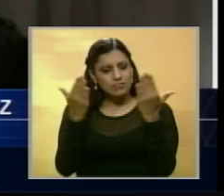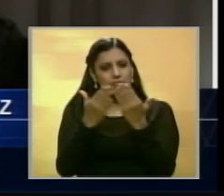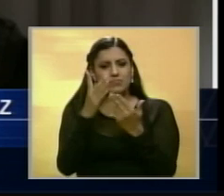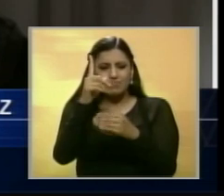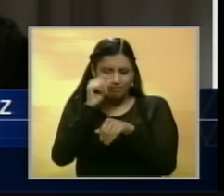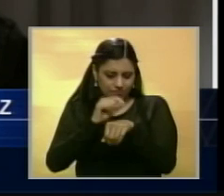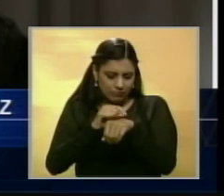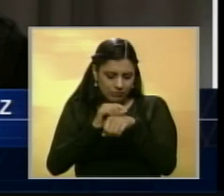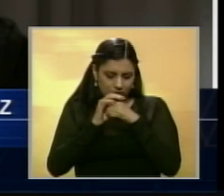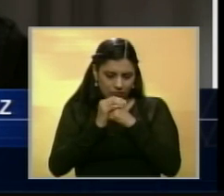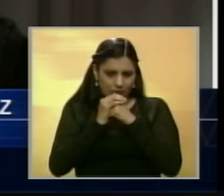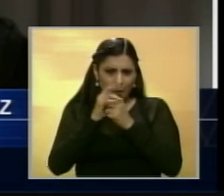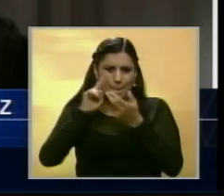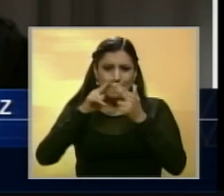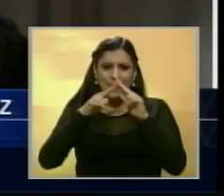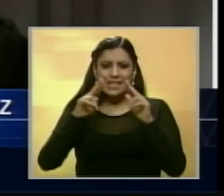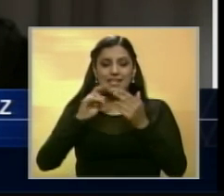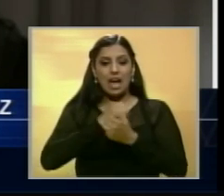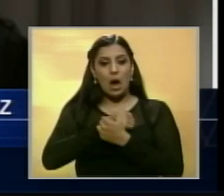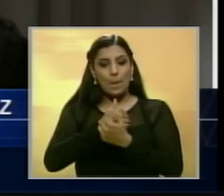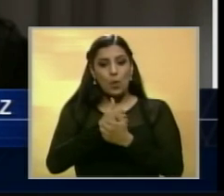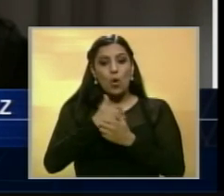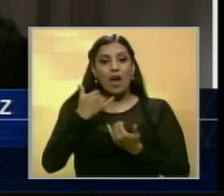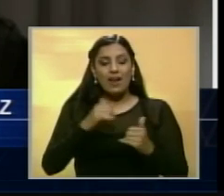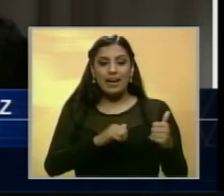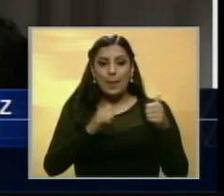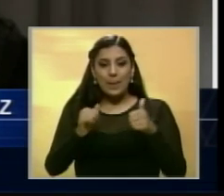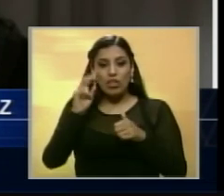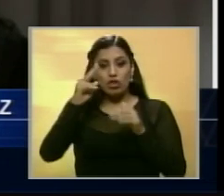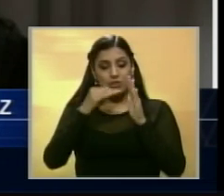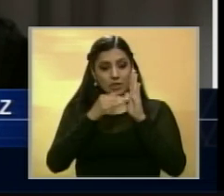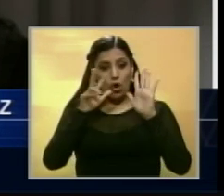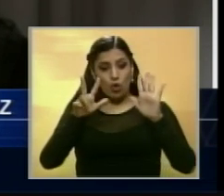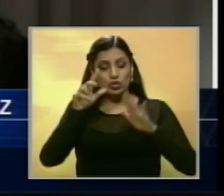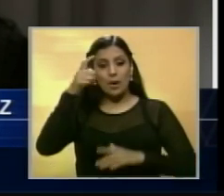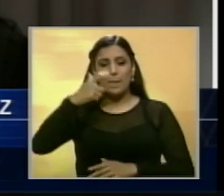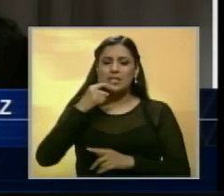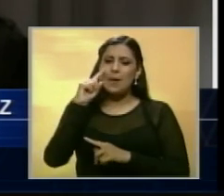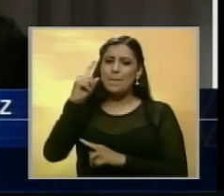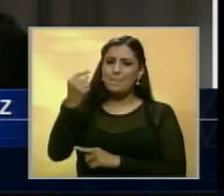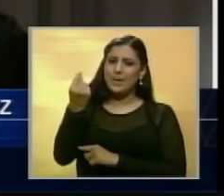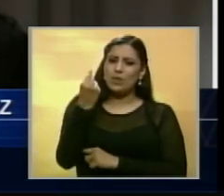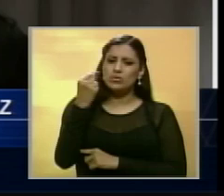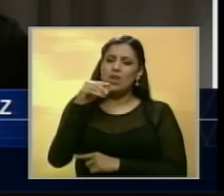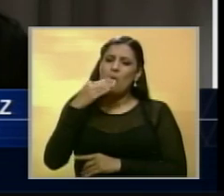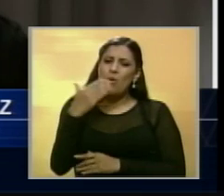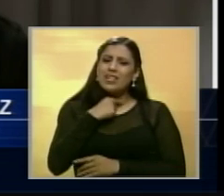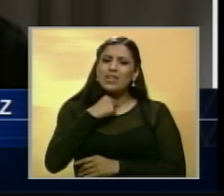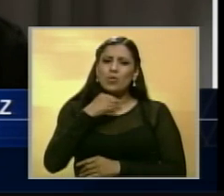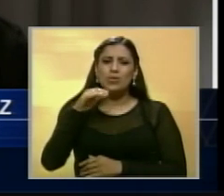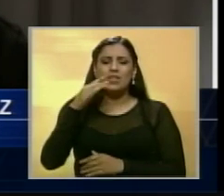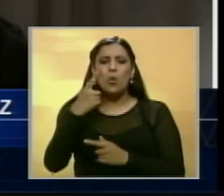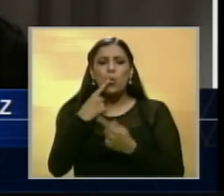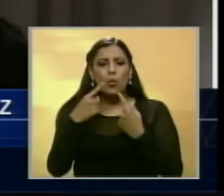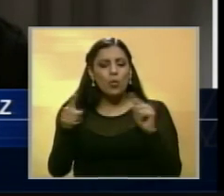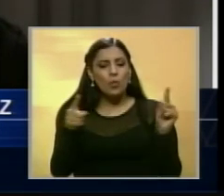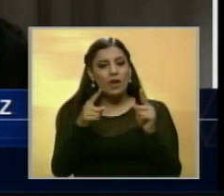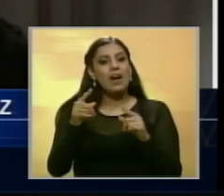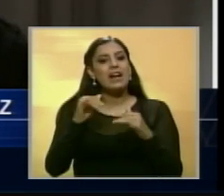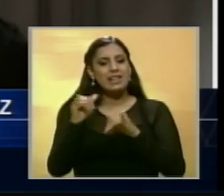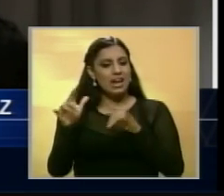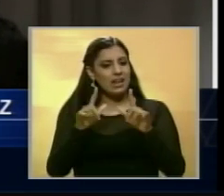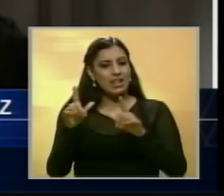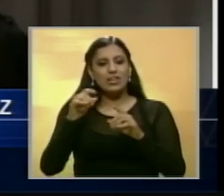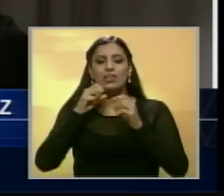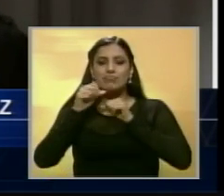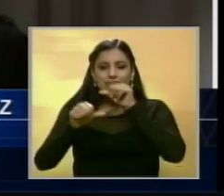un momento para pedir paz y amor. Esto comenzó en el 2008 cuando alguien le preguntó qué quería para su cumpleaños y ya se había